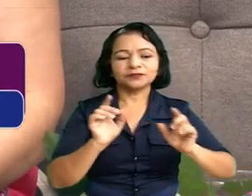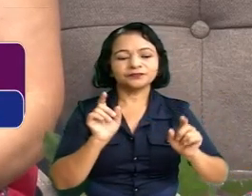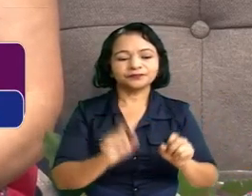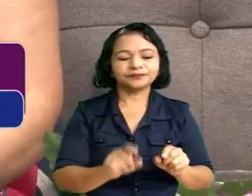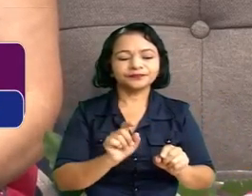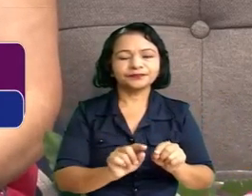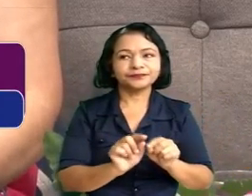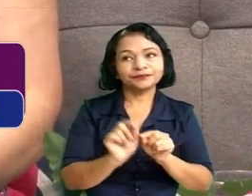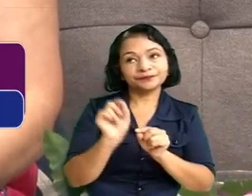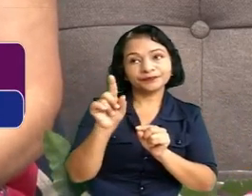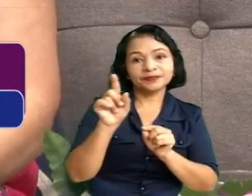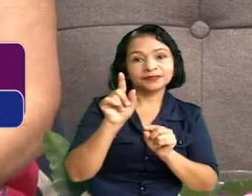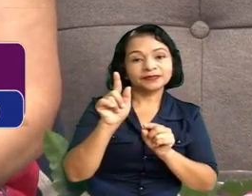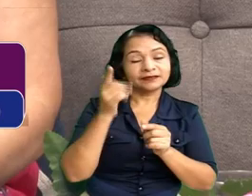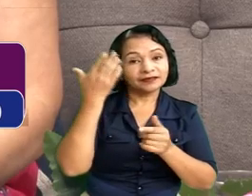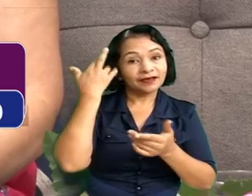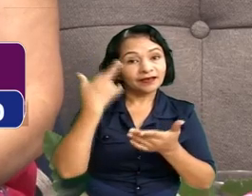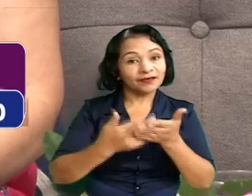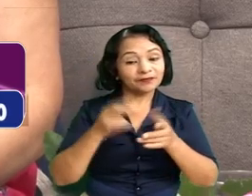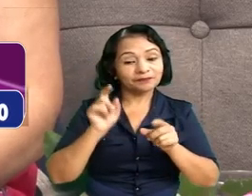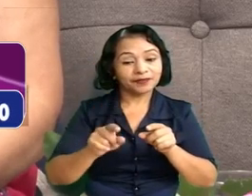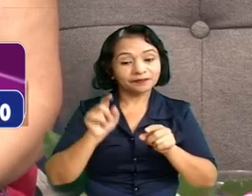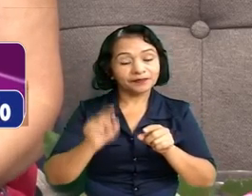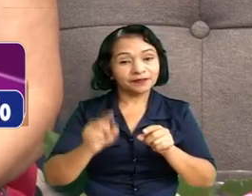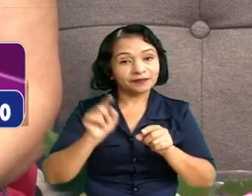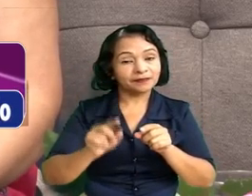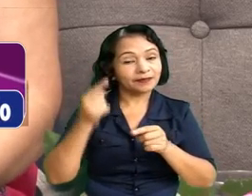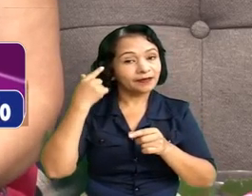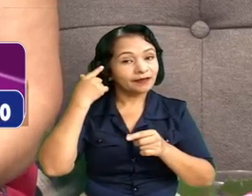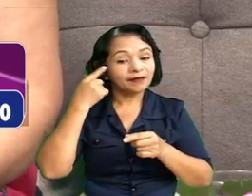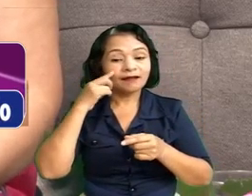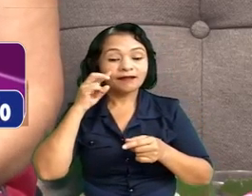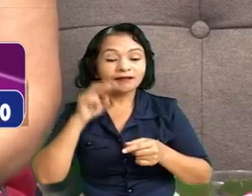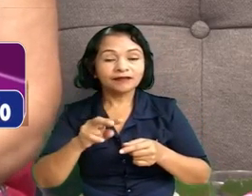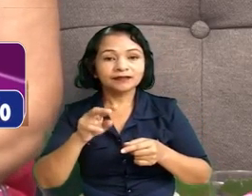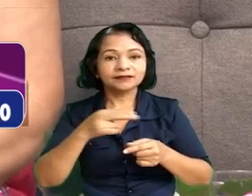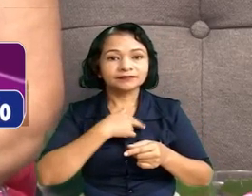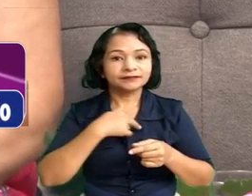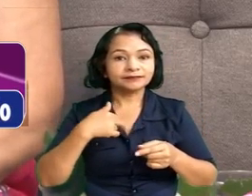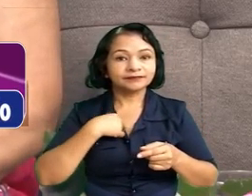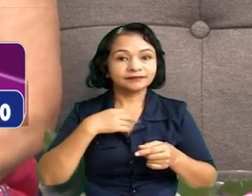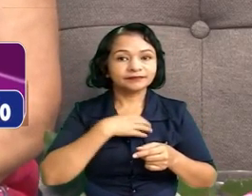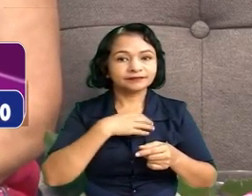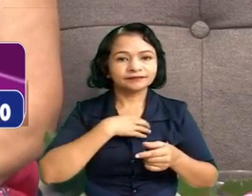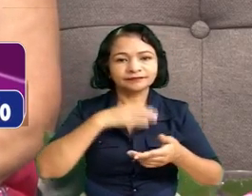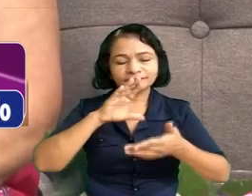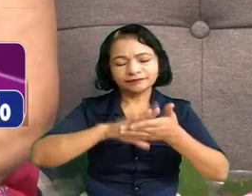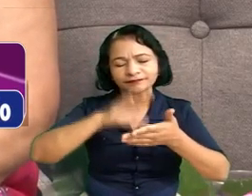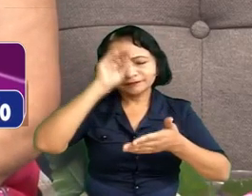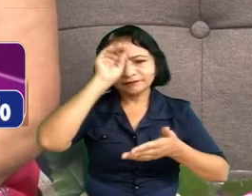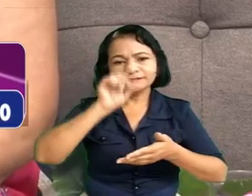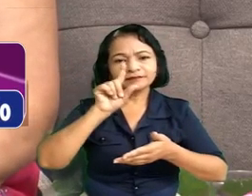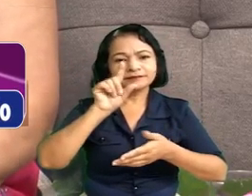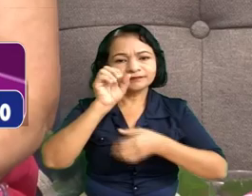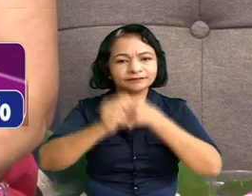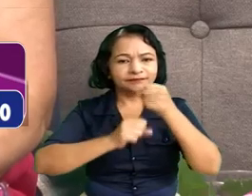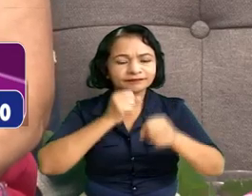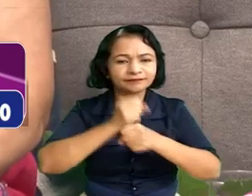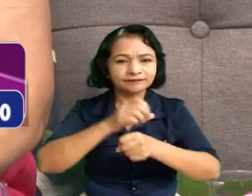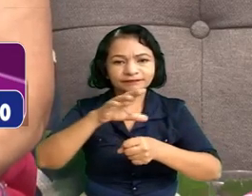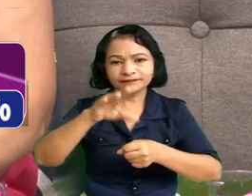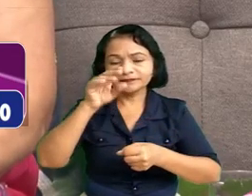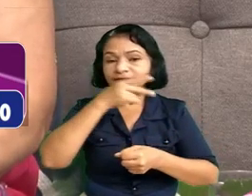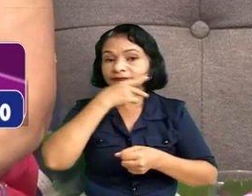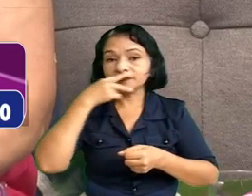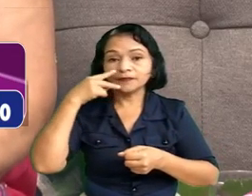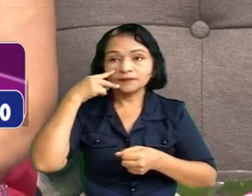mencionaste que ella es telegrafista. Pero además de telegrafista, oficio que ella lo aprende desde los 10 años de edad con su